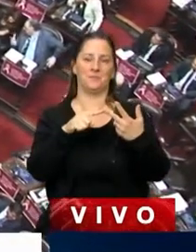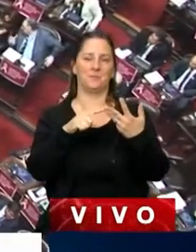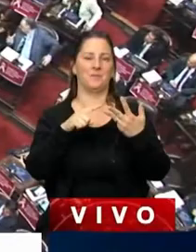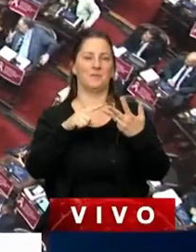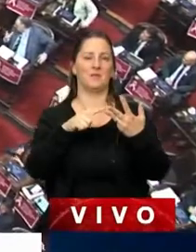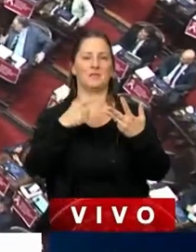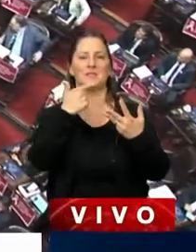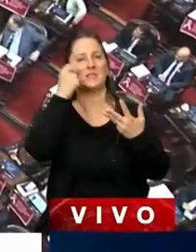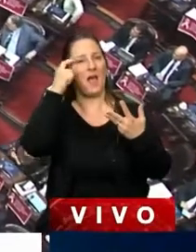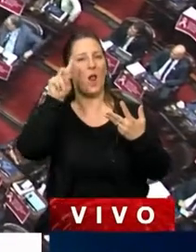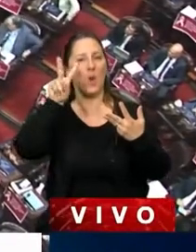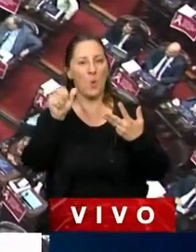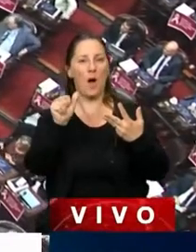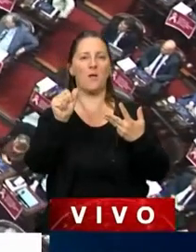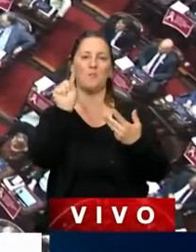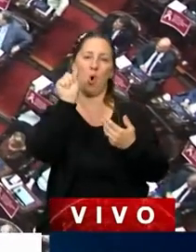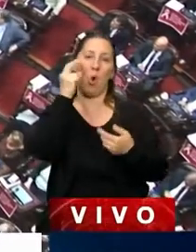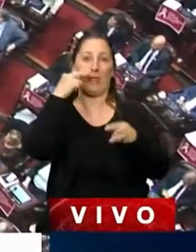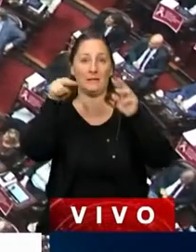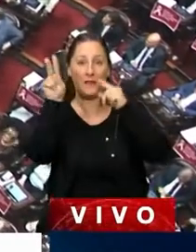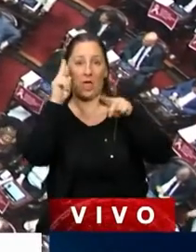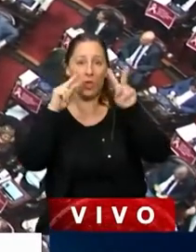Iro Selva, está distraído.